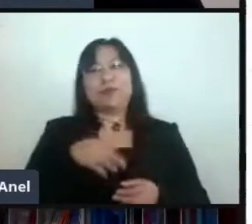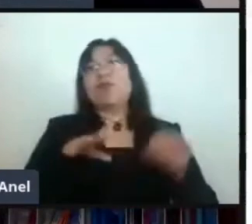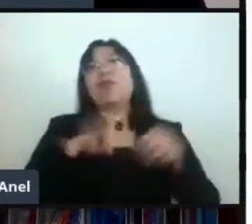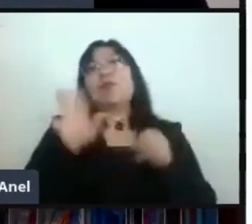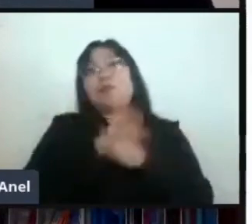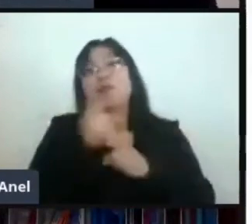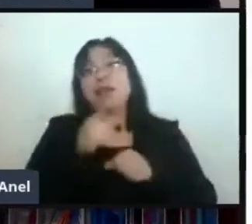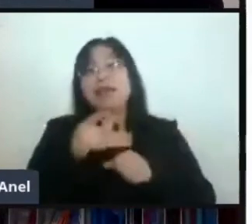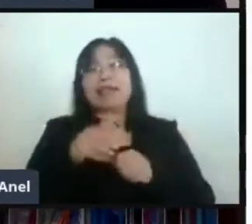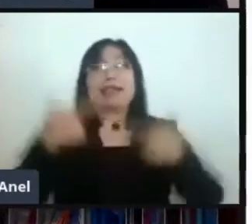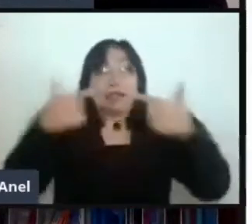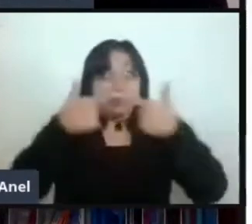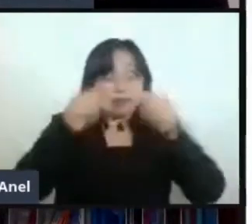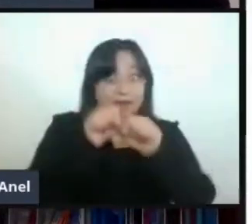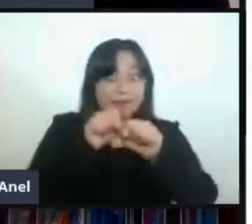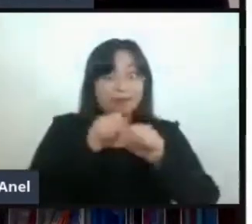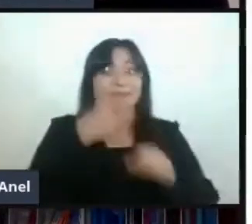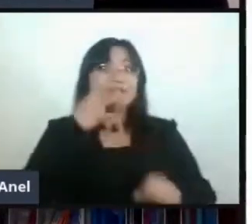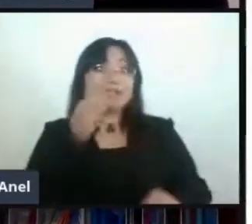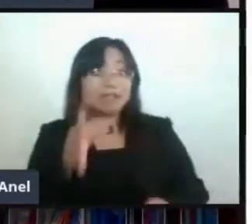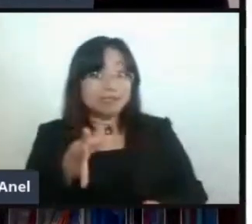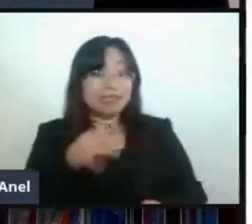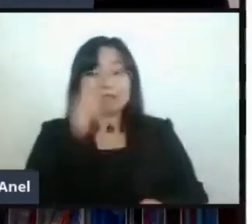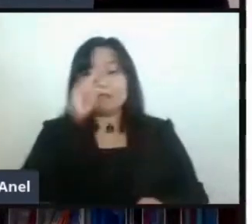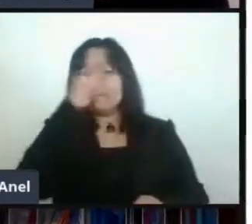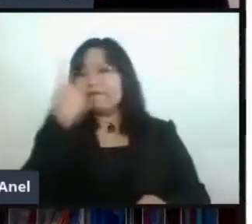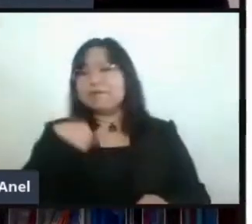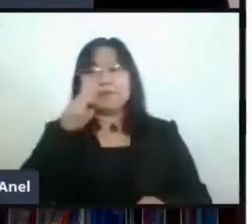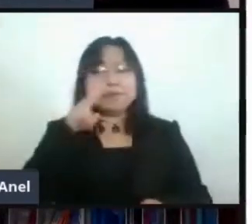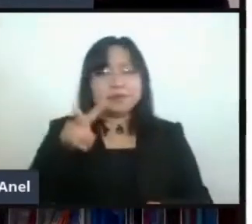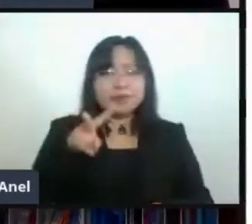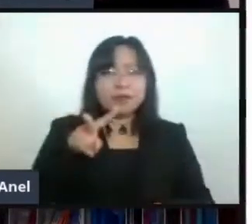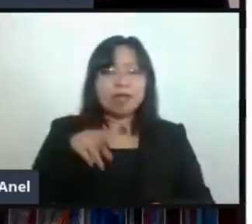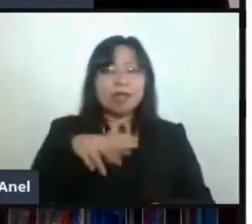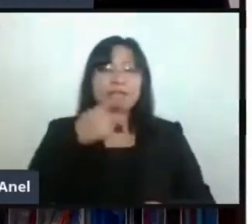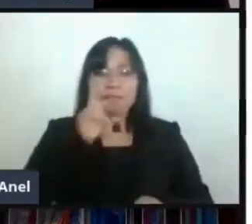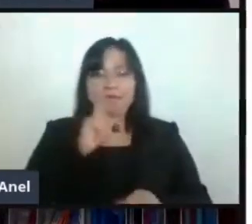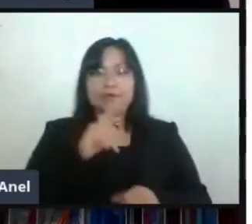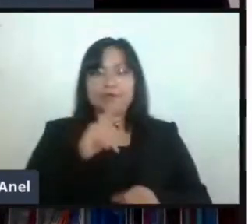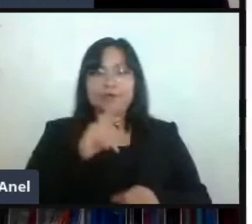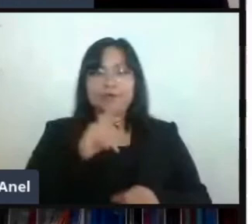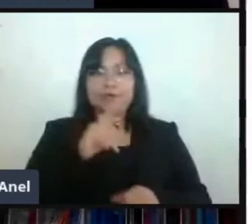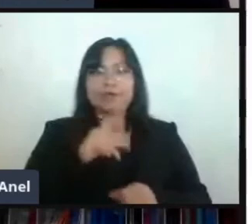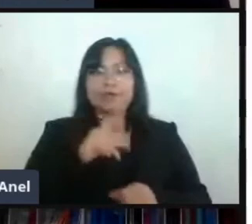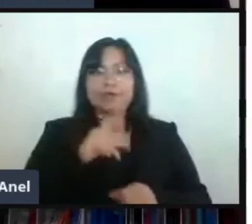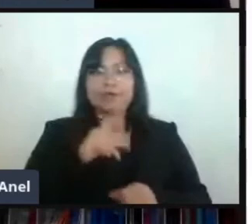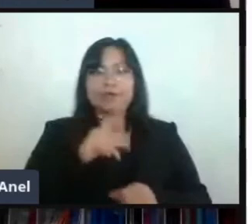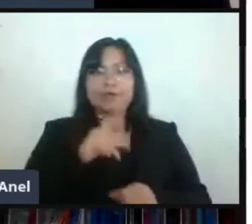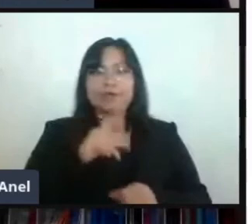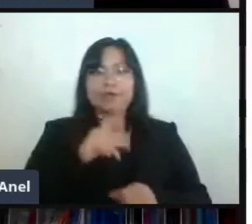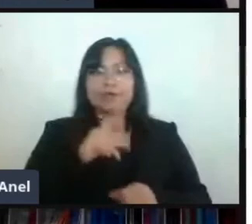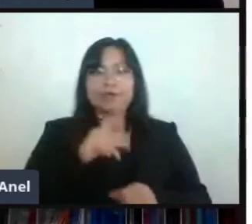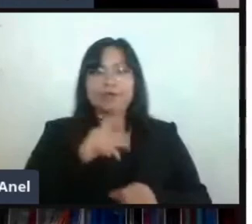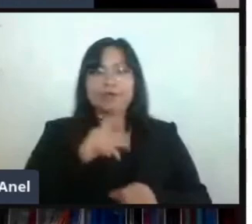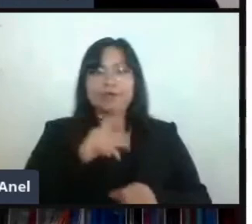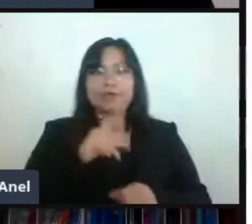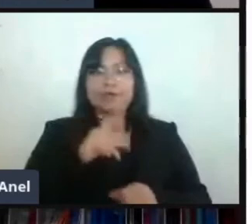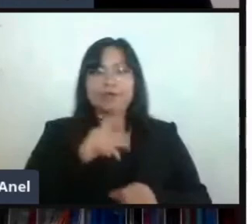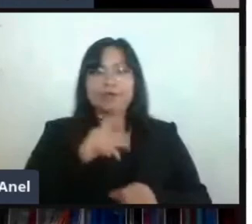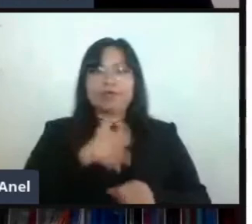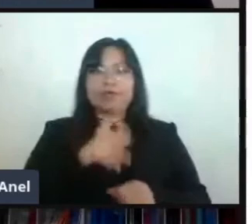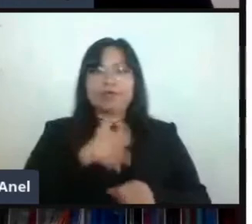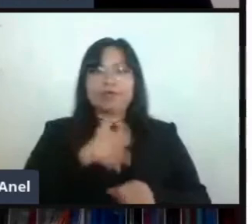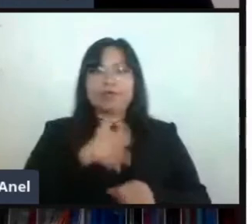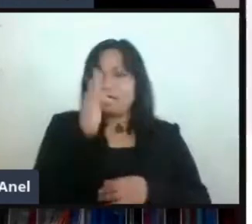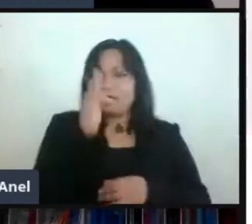por Classroom, pero sí, vamos a hacerlo. Me voy a ir aquí a mi Drive y voy a hacer uno